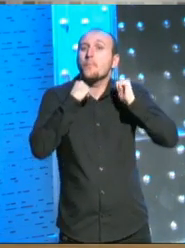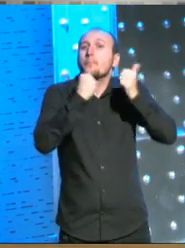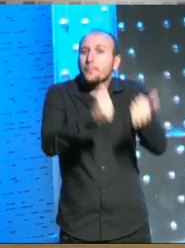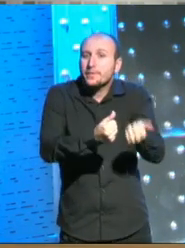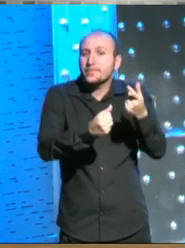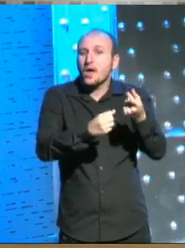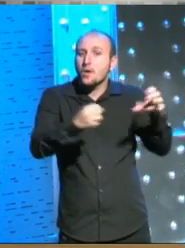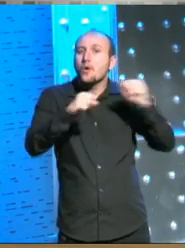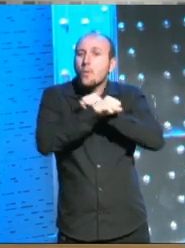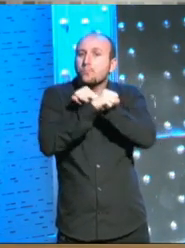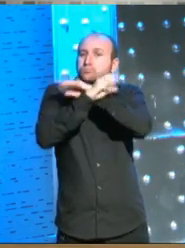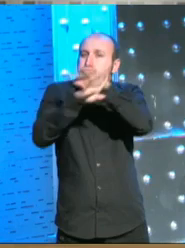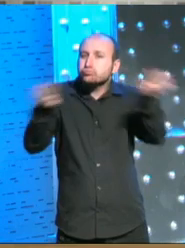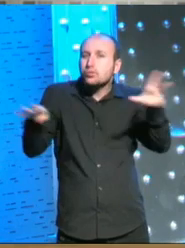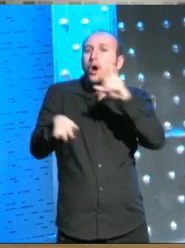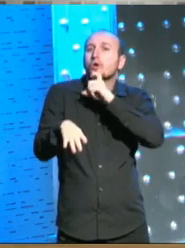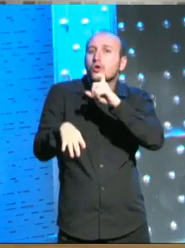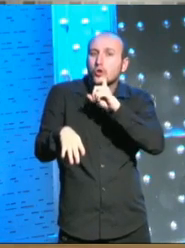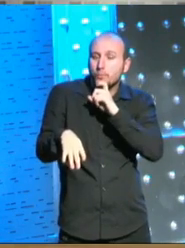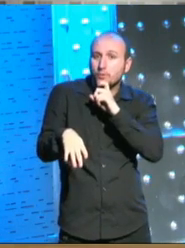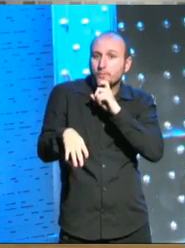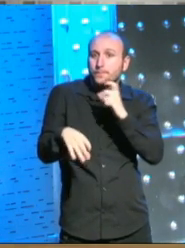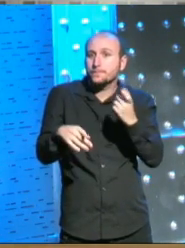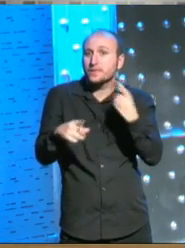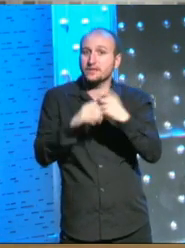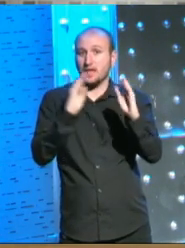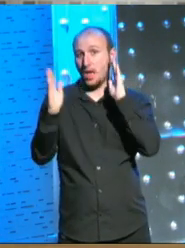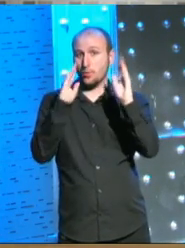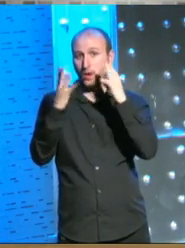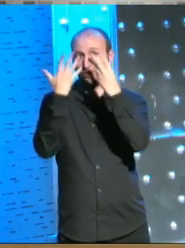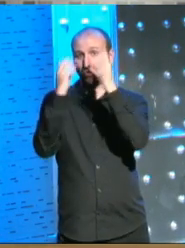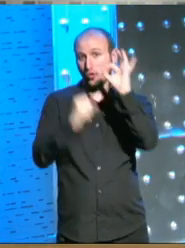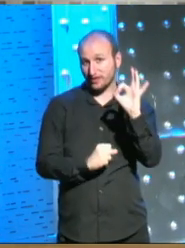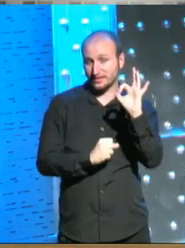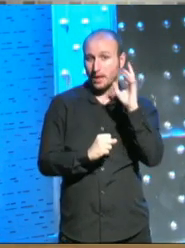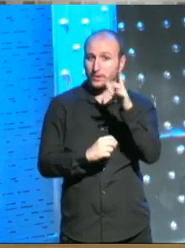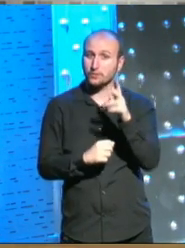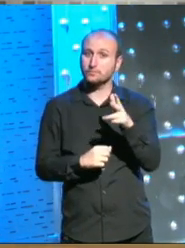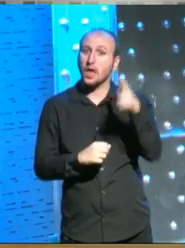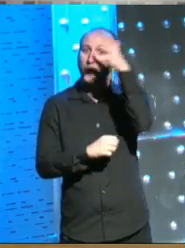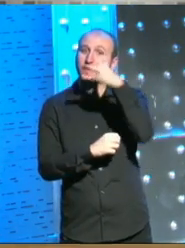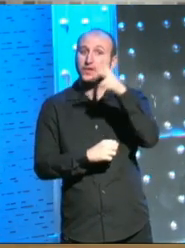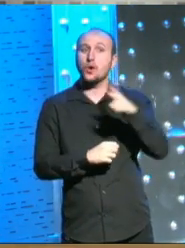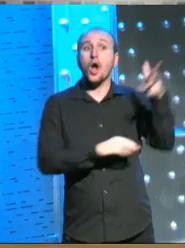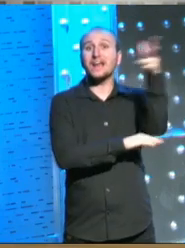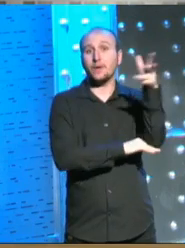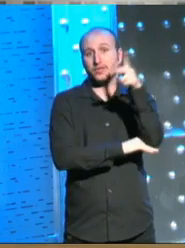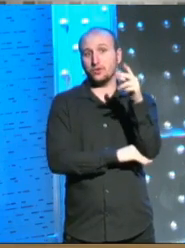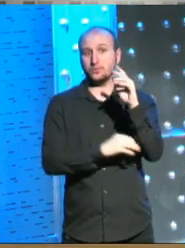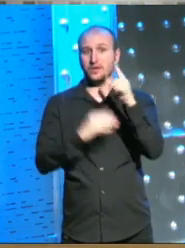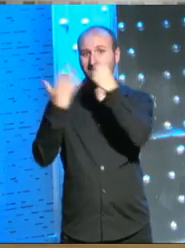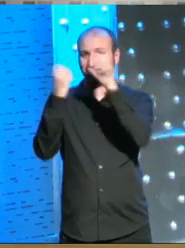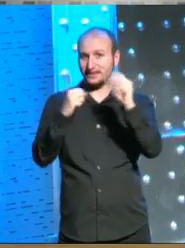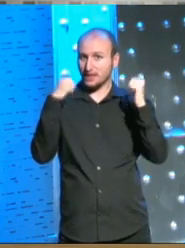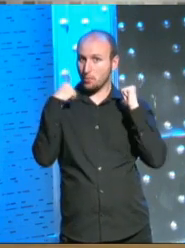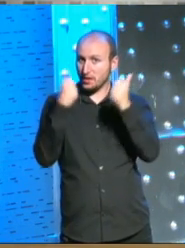se divulga en el consumo doméstico en los años 80, pero la videograbación empieza en los años 60, para las cadenas